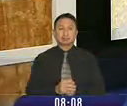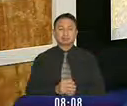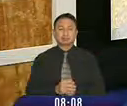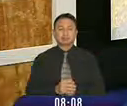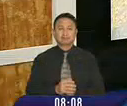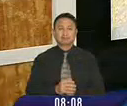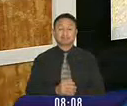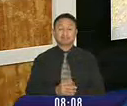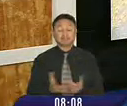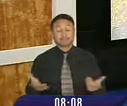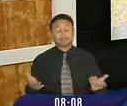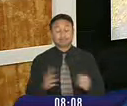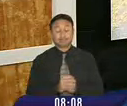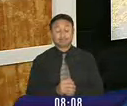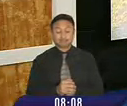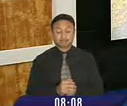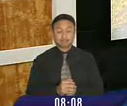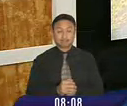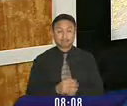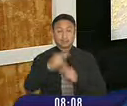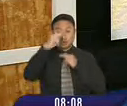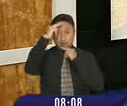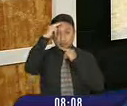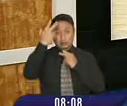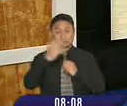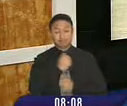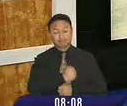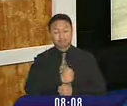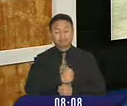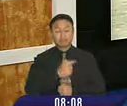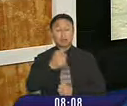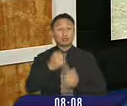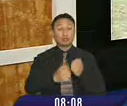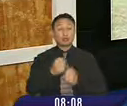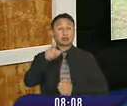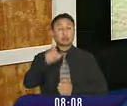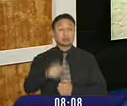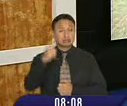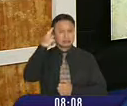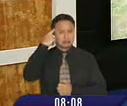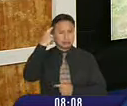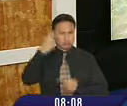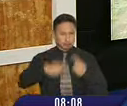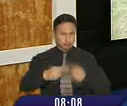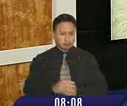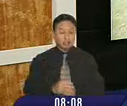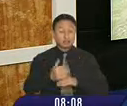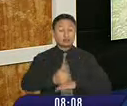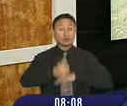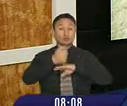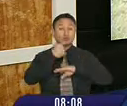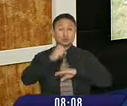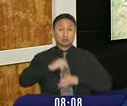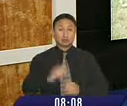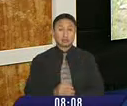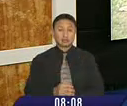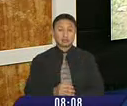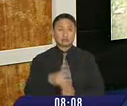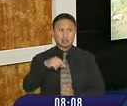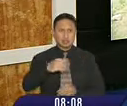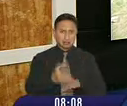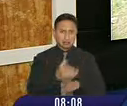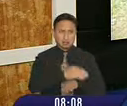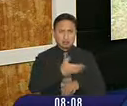Son lamentables, Javier, son lamentables porque los problemas mentales que tiene la población, esto lo han dicho las autoridades y lo hemos tratado ampliamente en